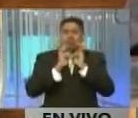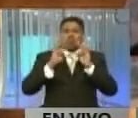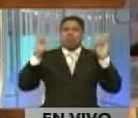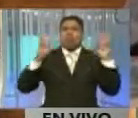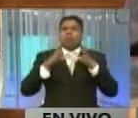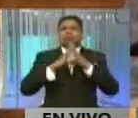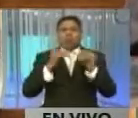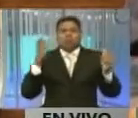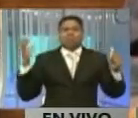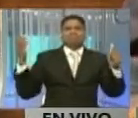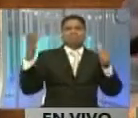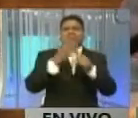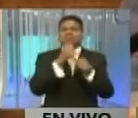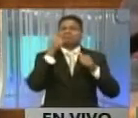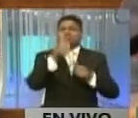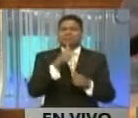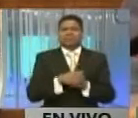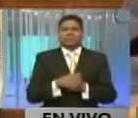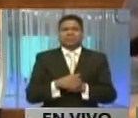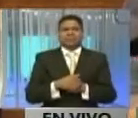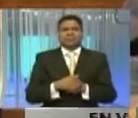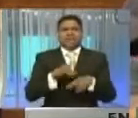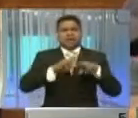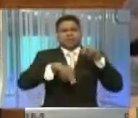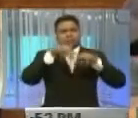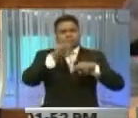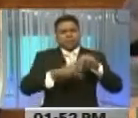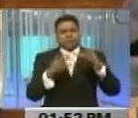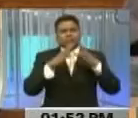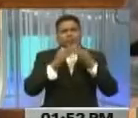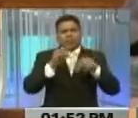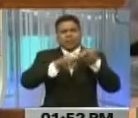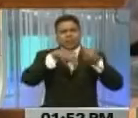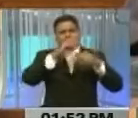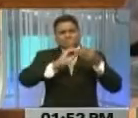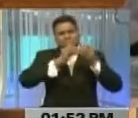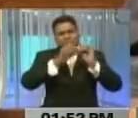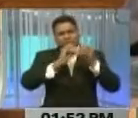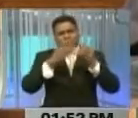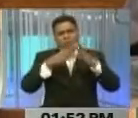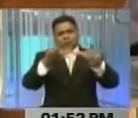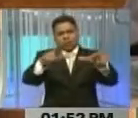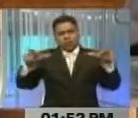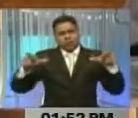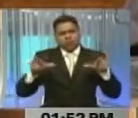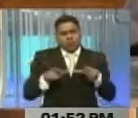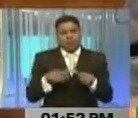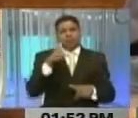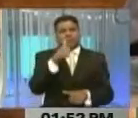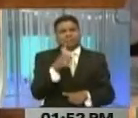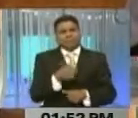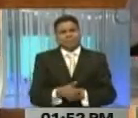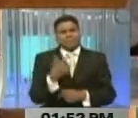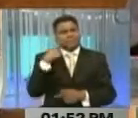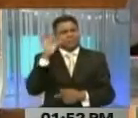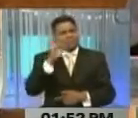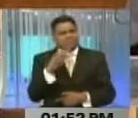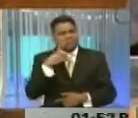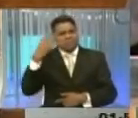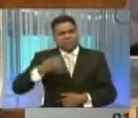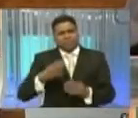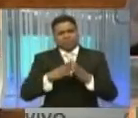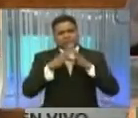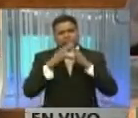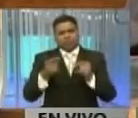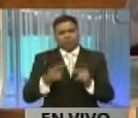ha construido ciudadanía a través de la recuperación de estos espacios y se le ha dado a estos espacios precisamente el carácter que tenían